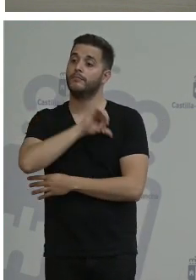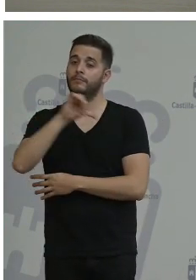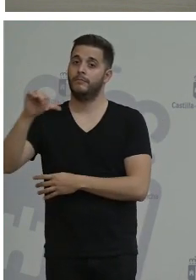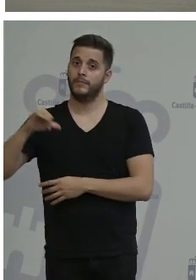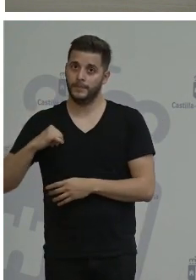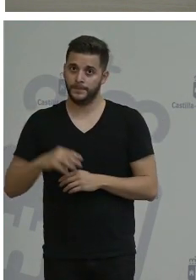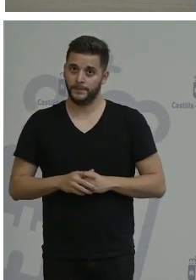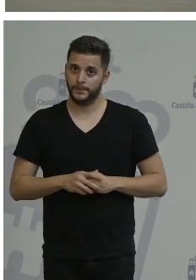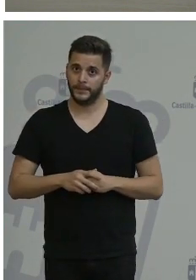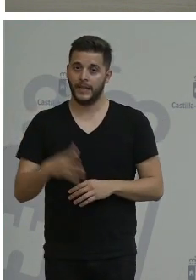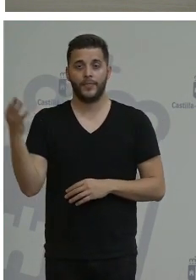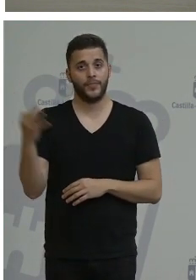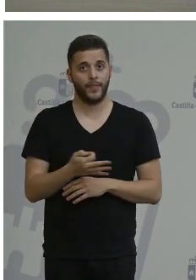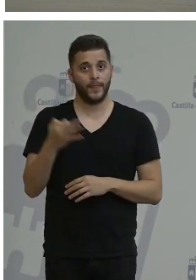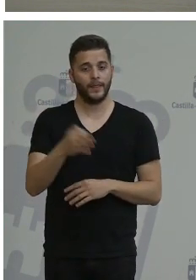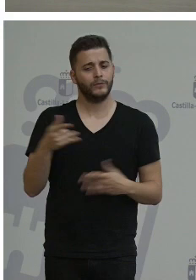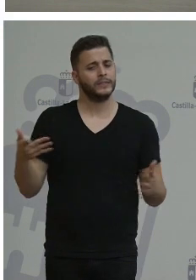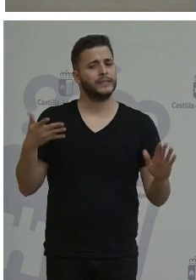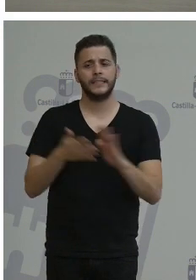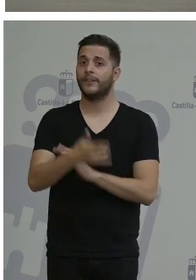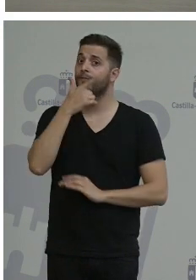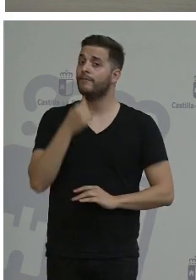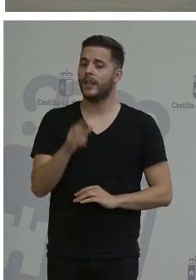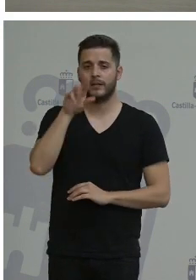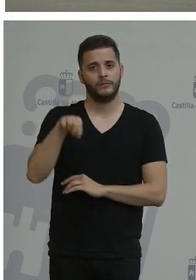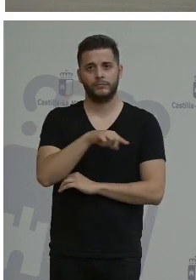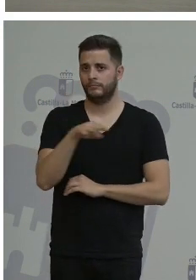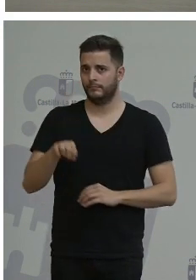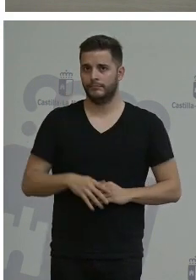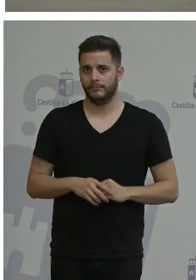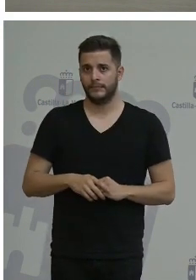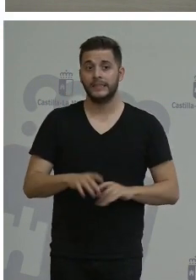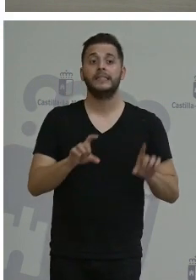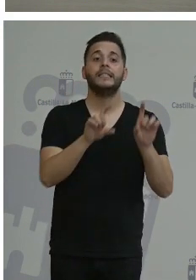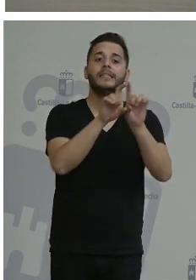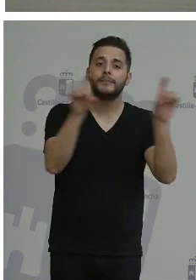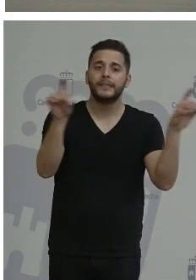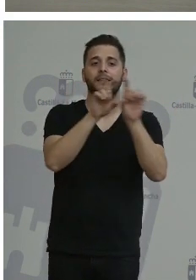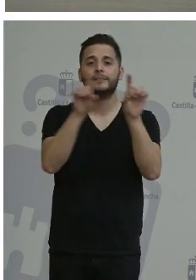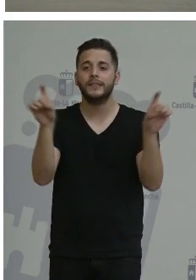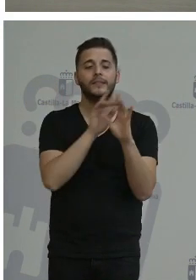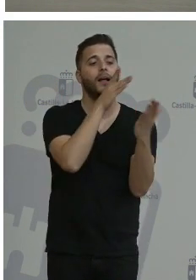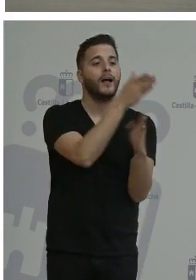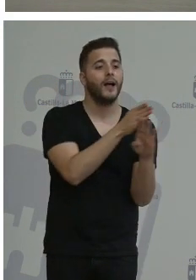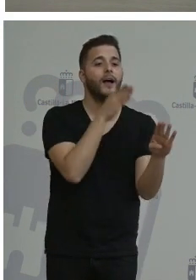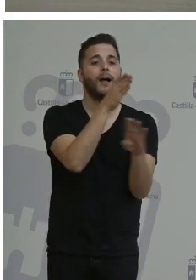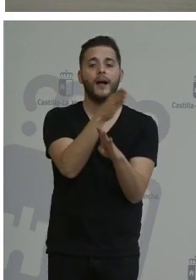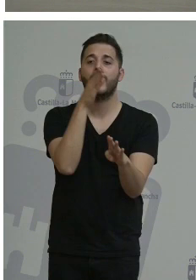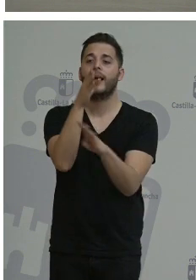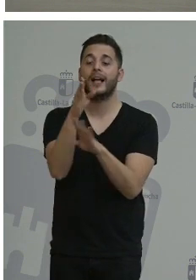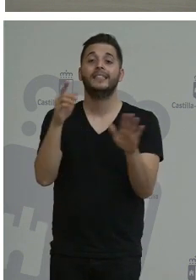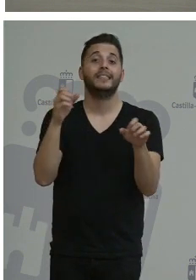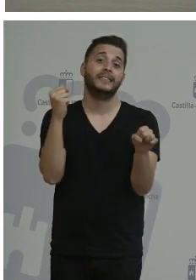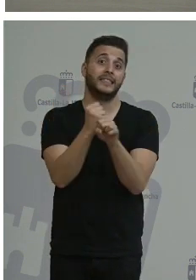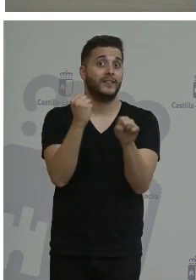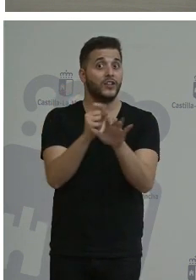autónomas. Por tanto, no es fácil, como pueden ver, ir empresa por empresa, cada seis, a partir de seis trabajadores,